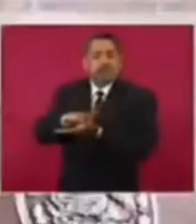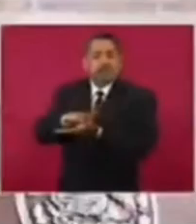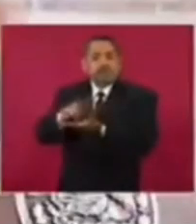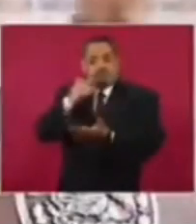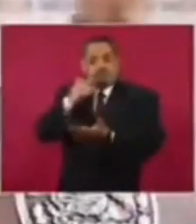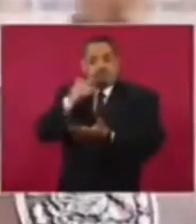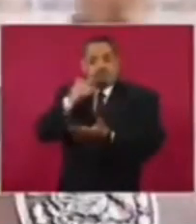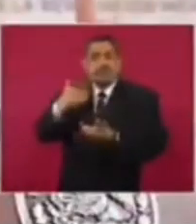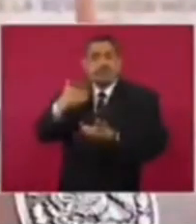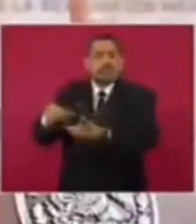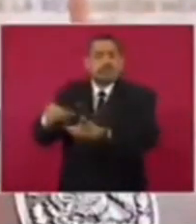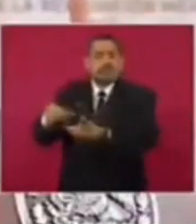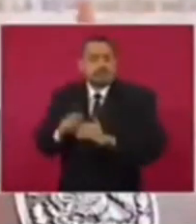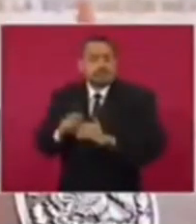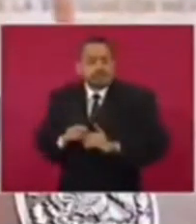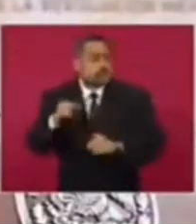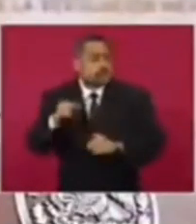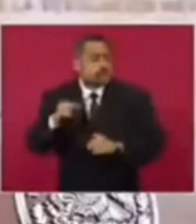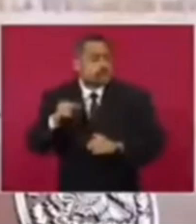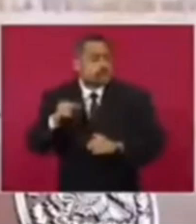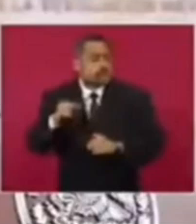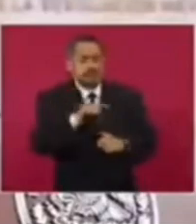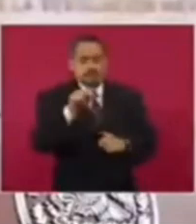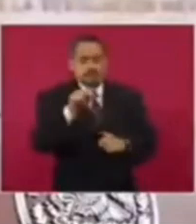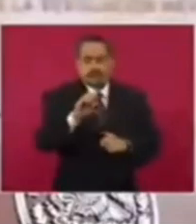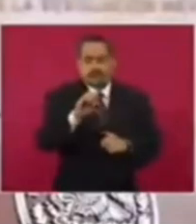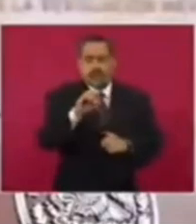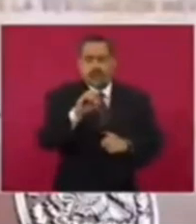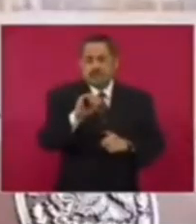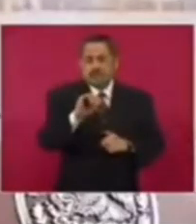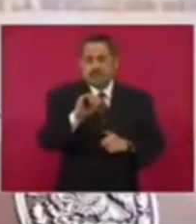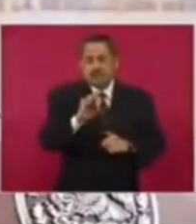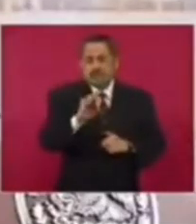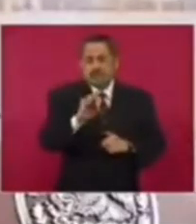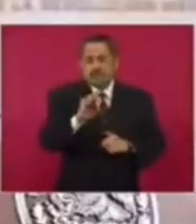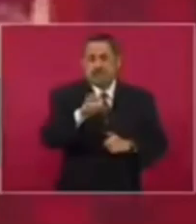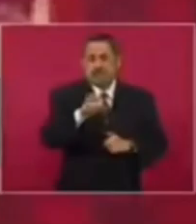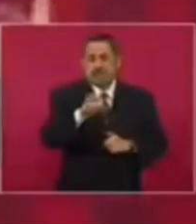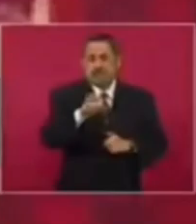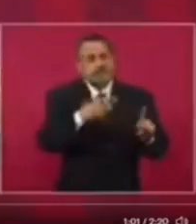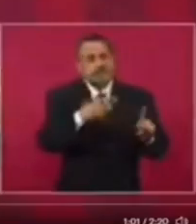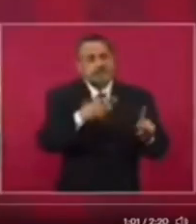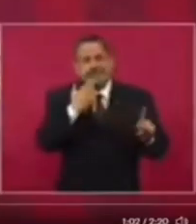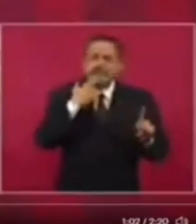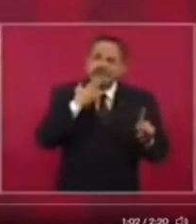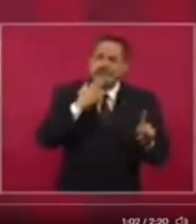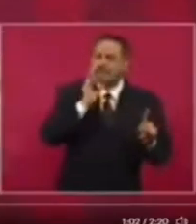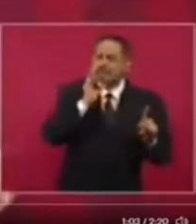El modelo neoliberal es bueno, pero para